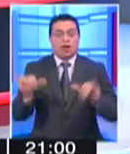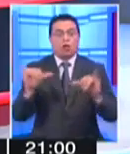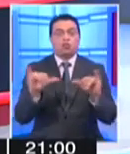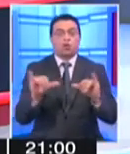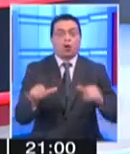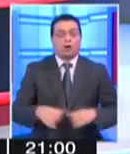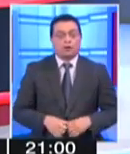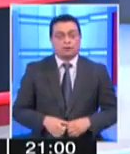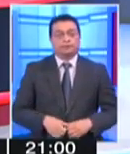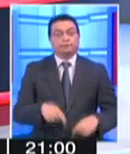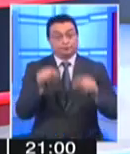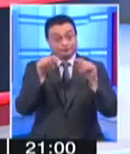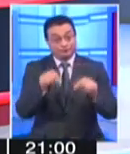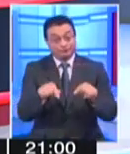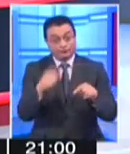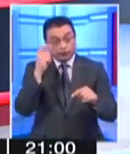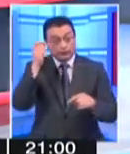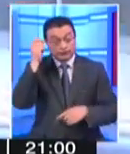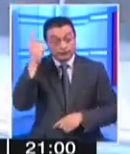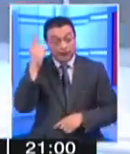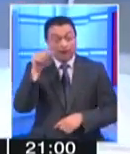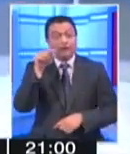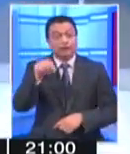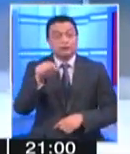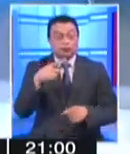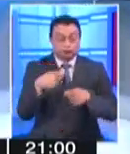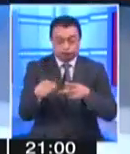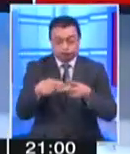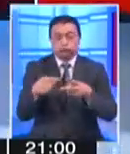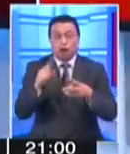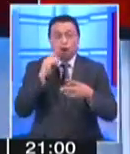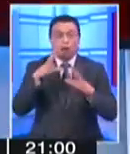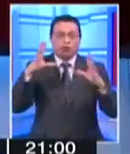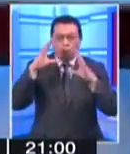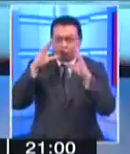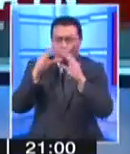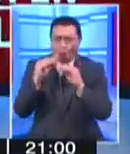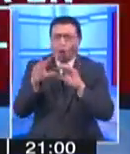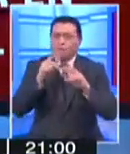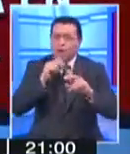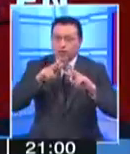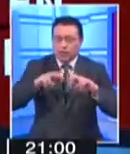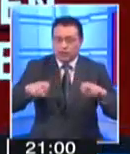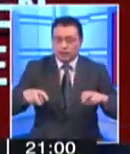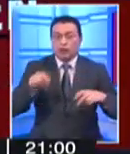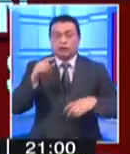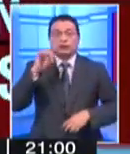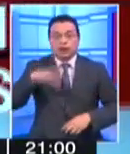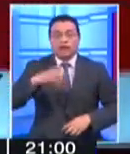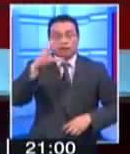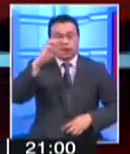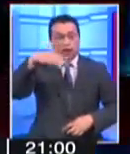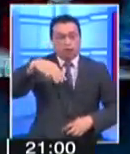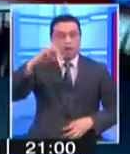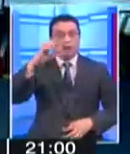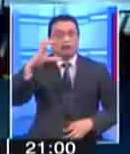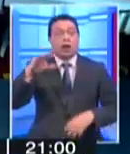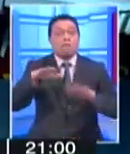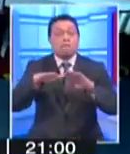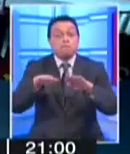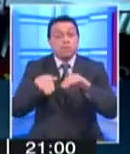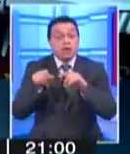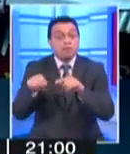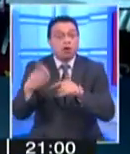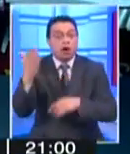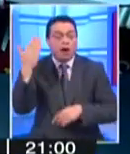Y junto con lo que sabemos, quedan muchos elementos aún en la oscuridad. Sabemos que CMPC, la misma de la colusión